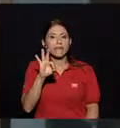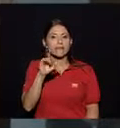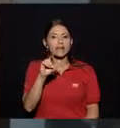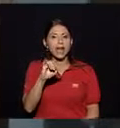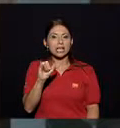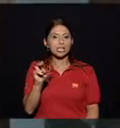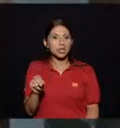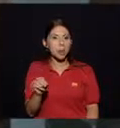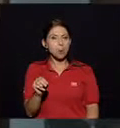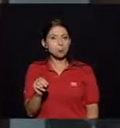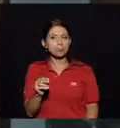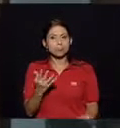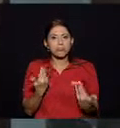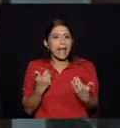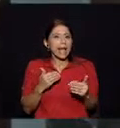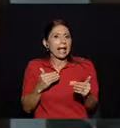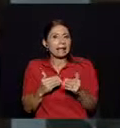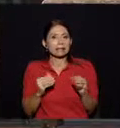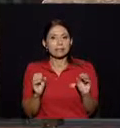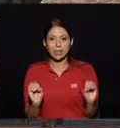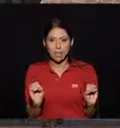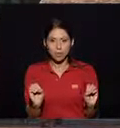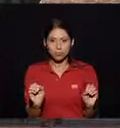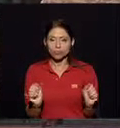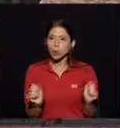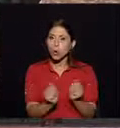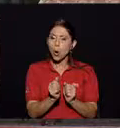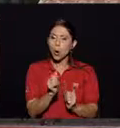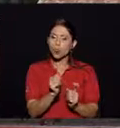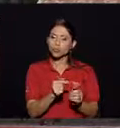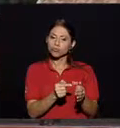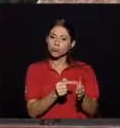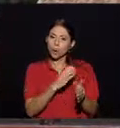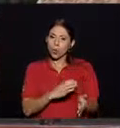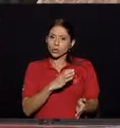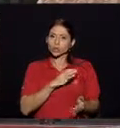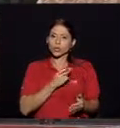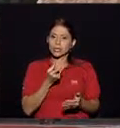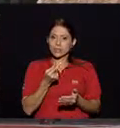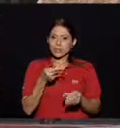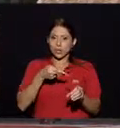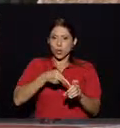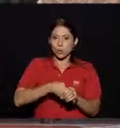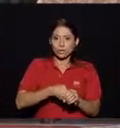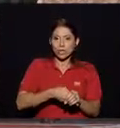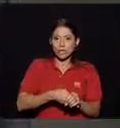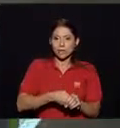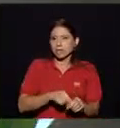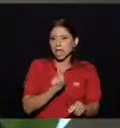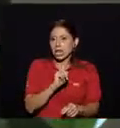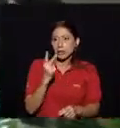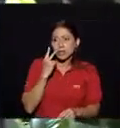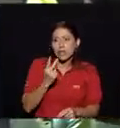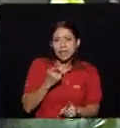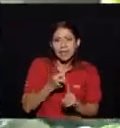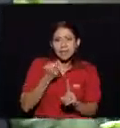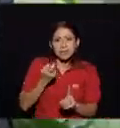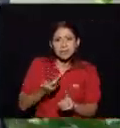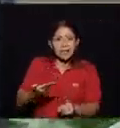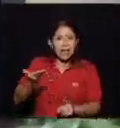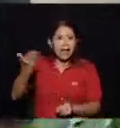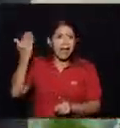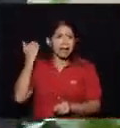inflación prácticamente cero, ¿verdad?, con unas condiciones de precios de combustible no vistas desde